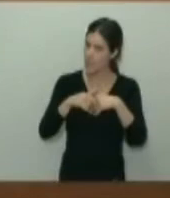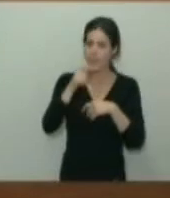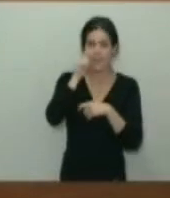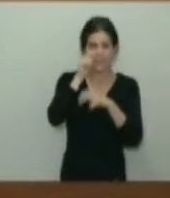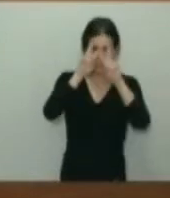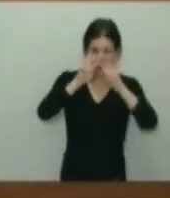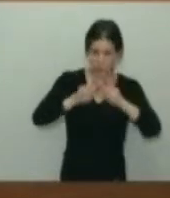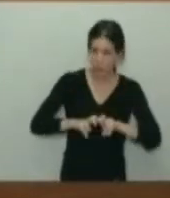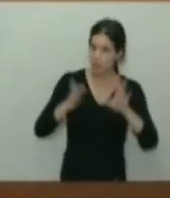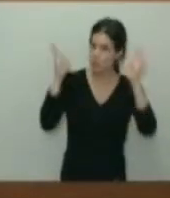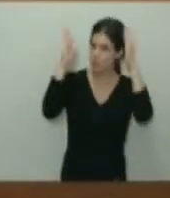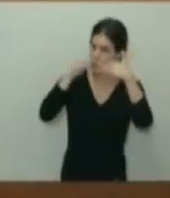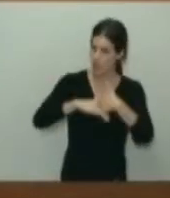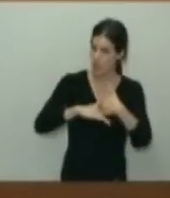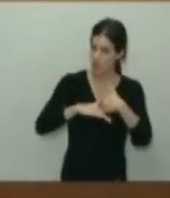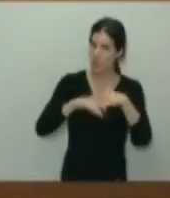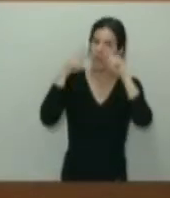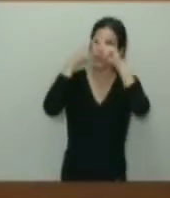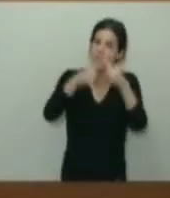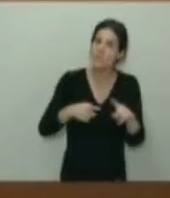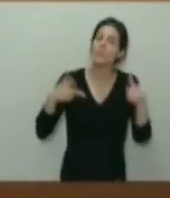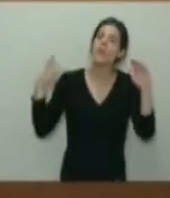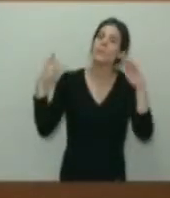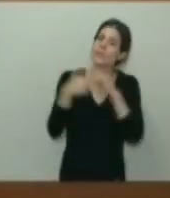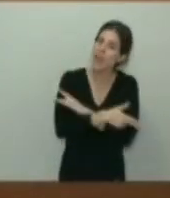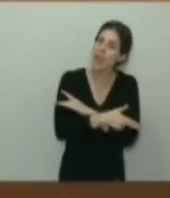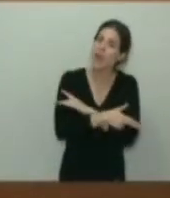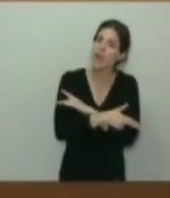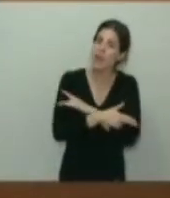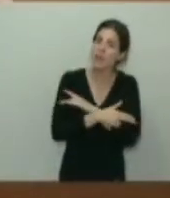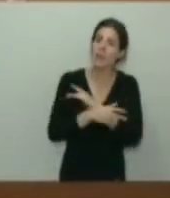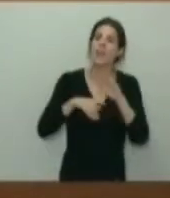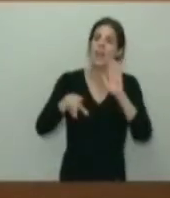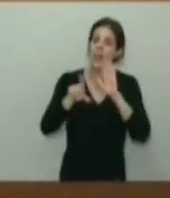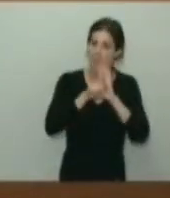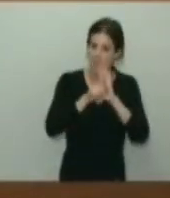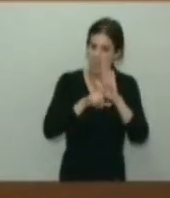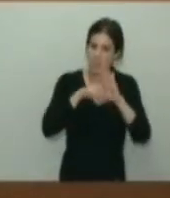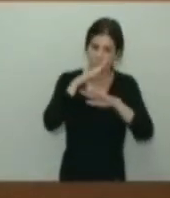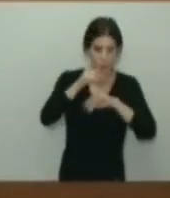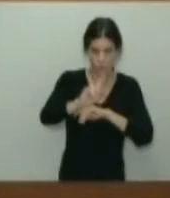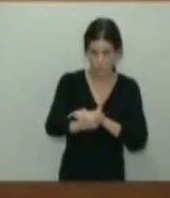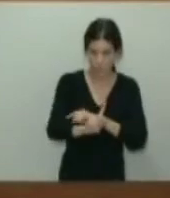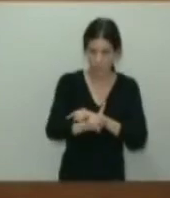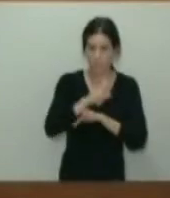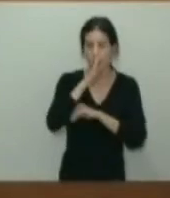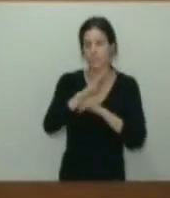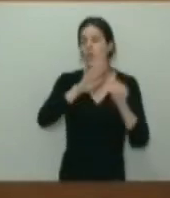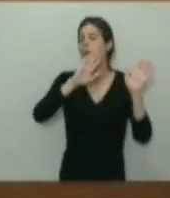necesarias para evitar esta auténtica práctica fraudulenta. En definitiva,